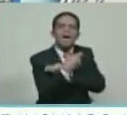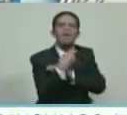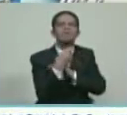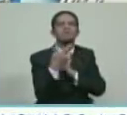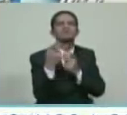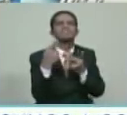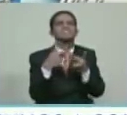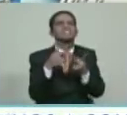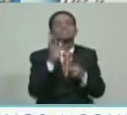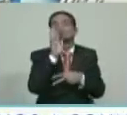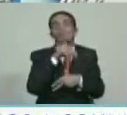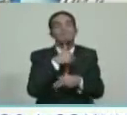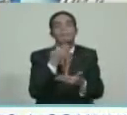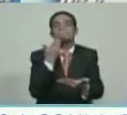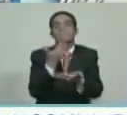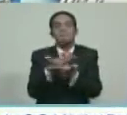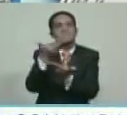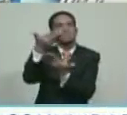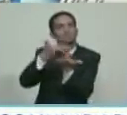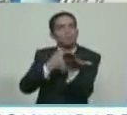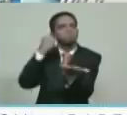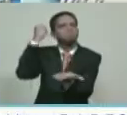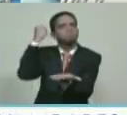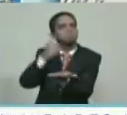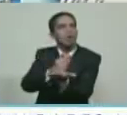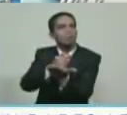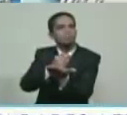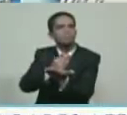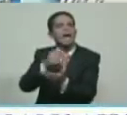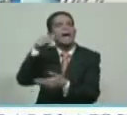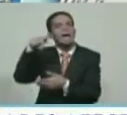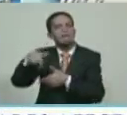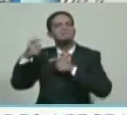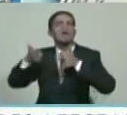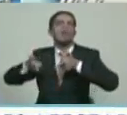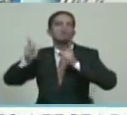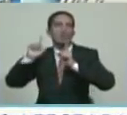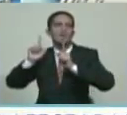de la permisología que emiten las autoridades venezolanas